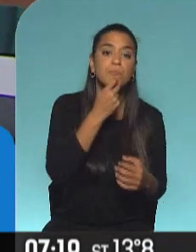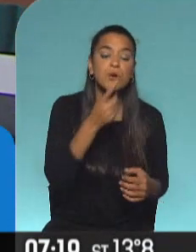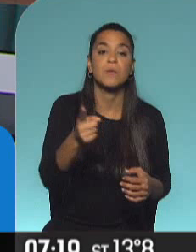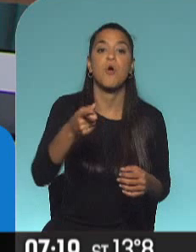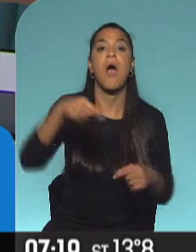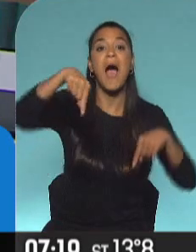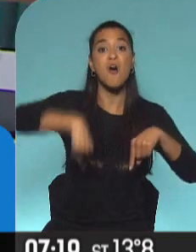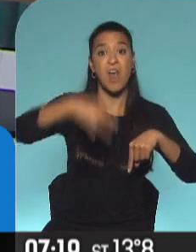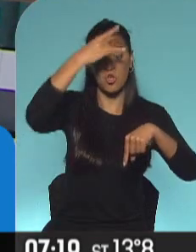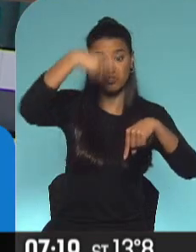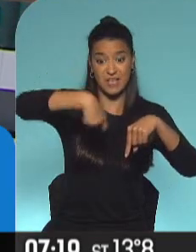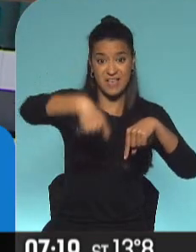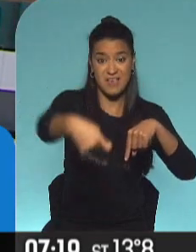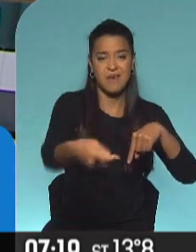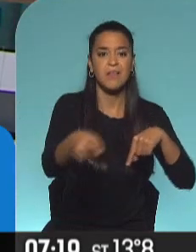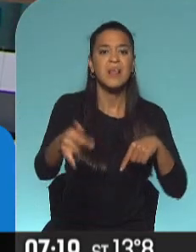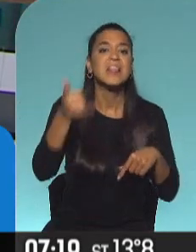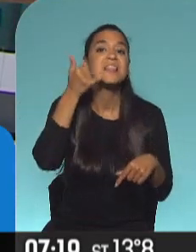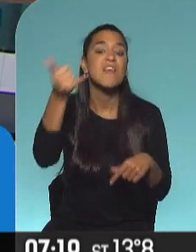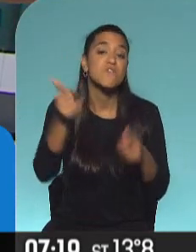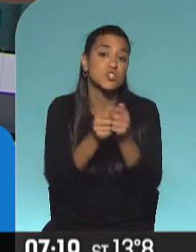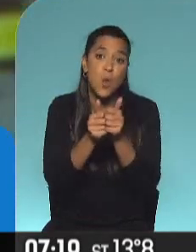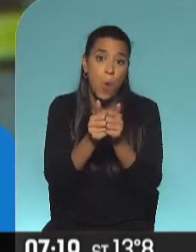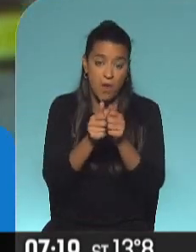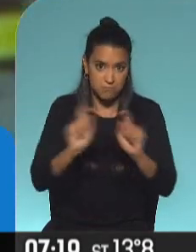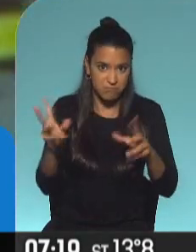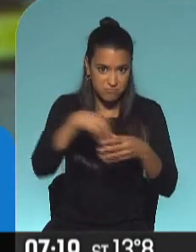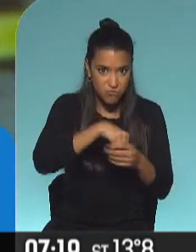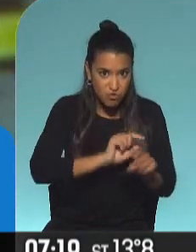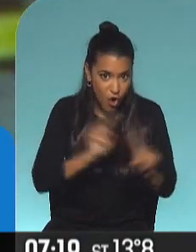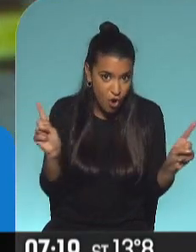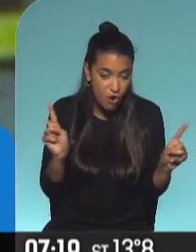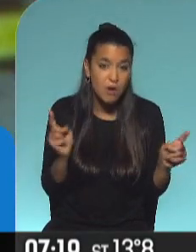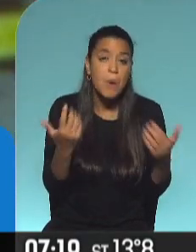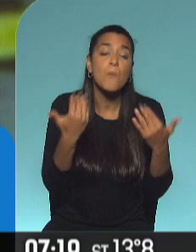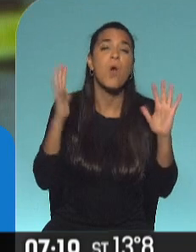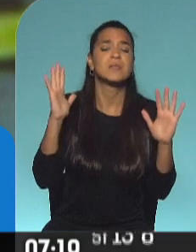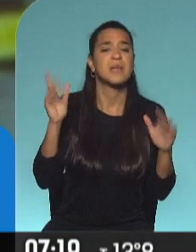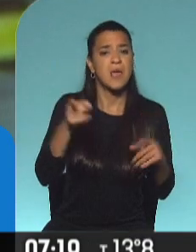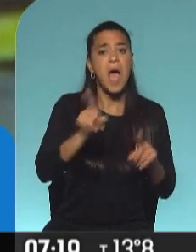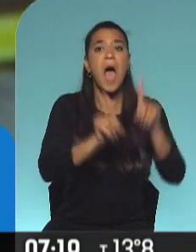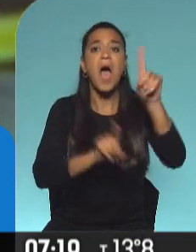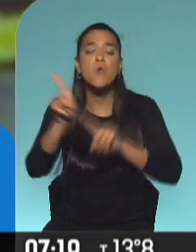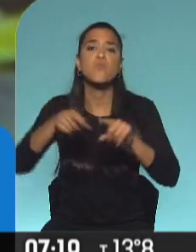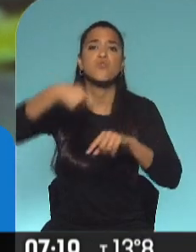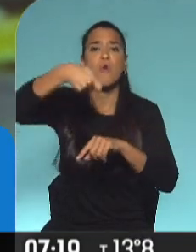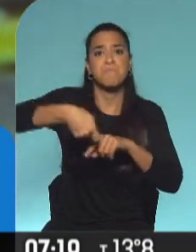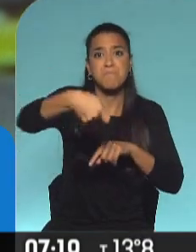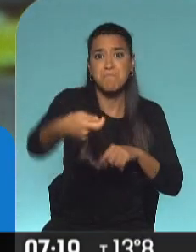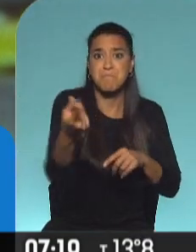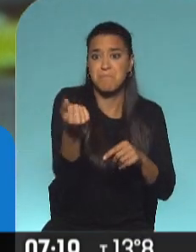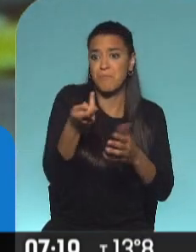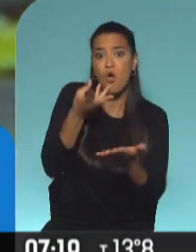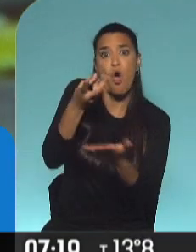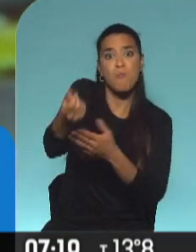hora 12 quedaron afuera los teléfonos celulares, que quizás sea un golpe para aquellos que compraban prepago, ¿no? Porque la mayoría